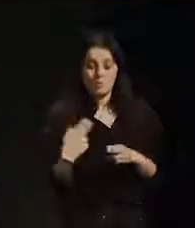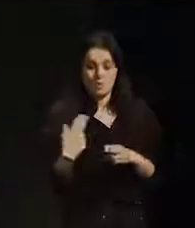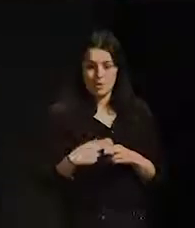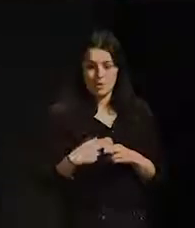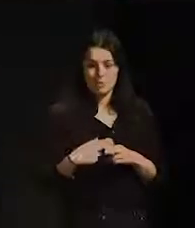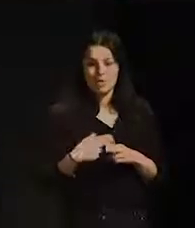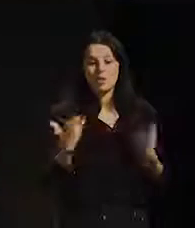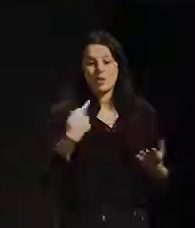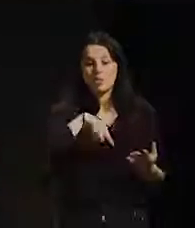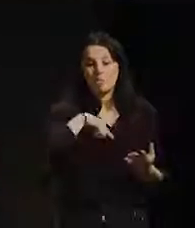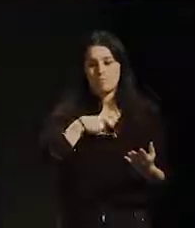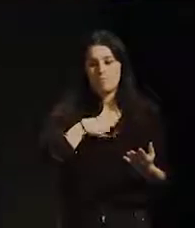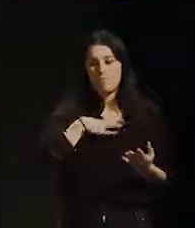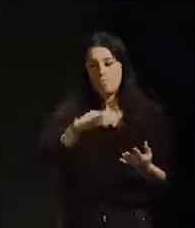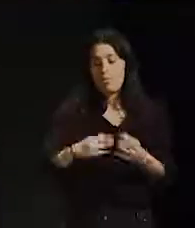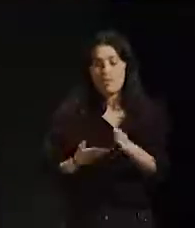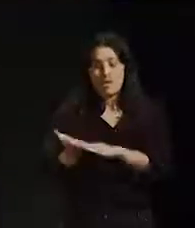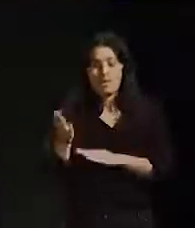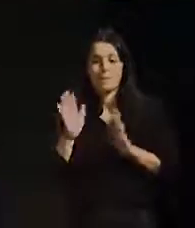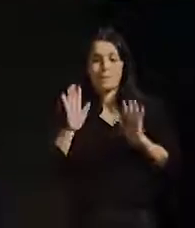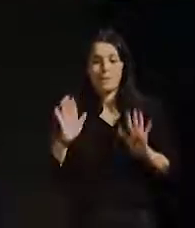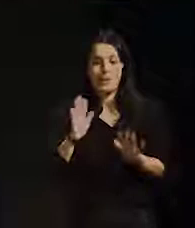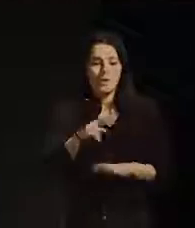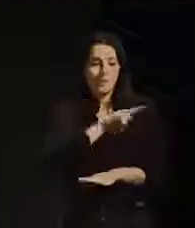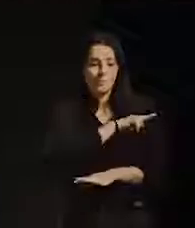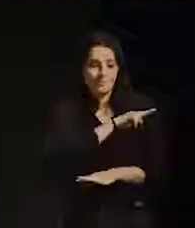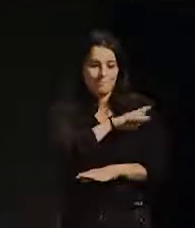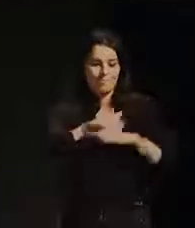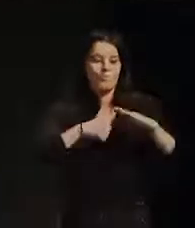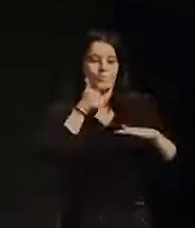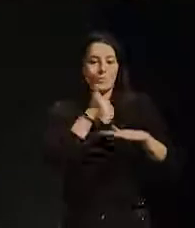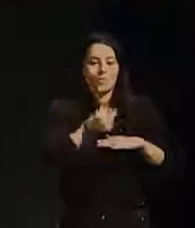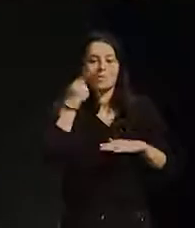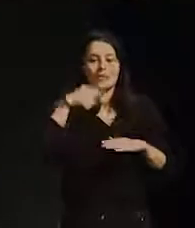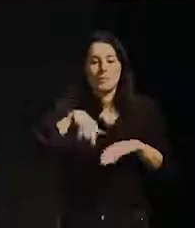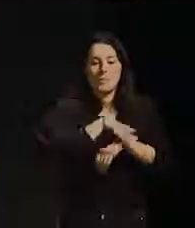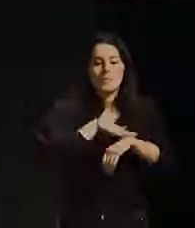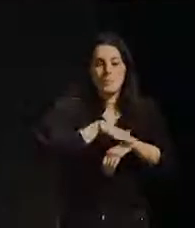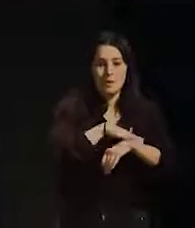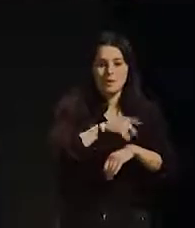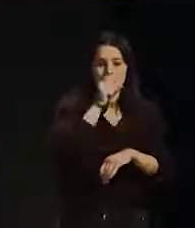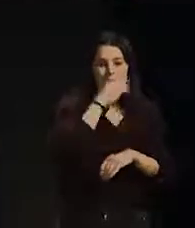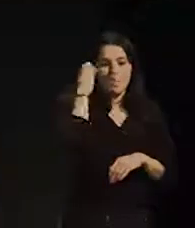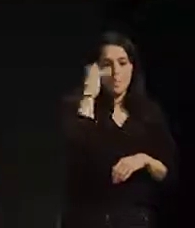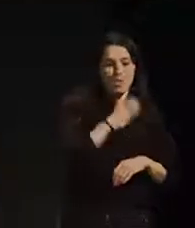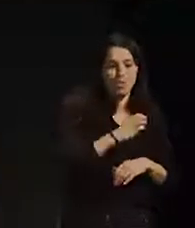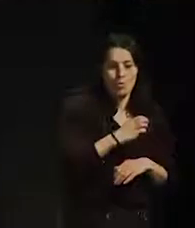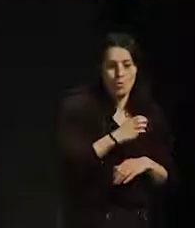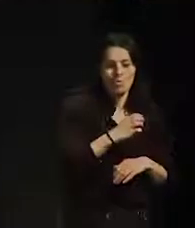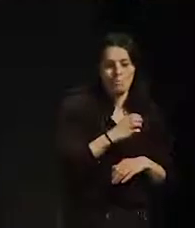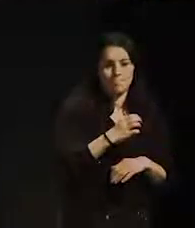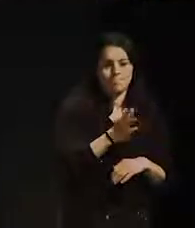obstante, los generales y ministros en Cuba eso